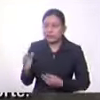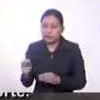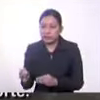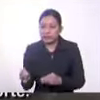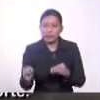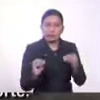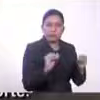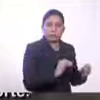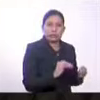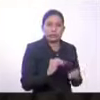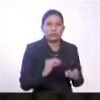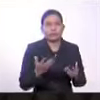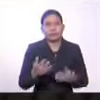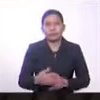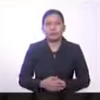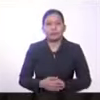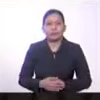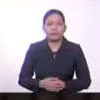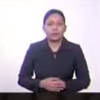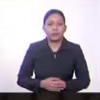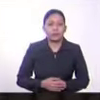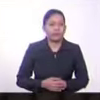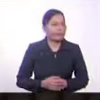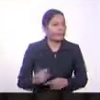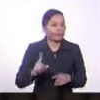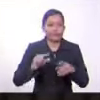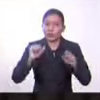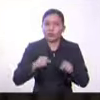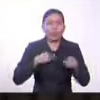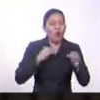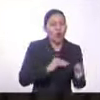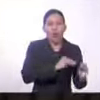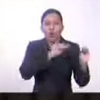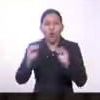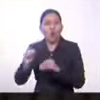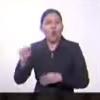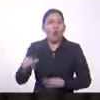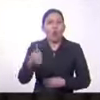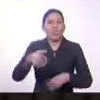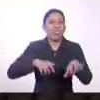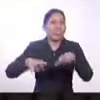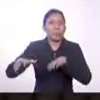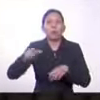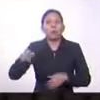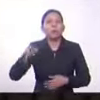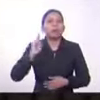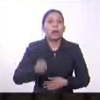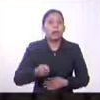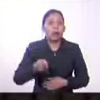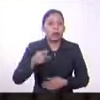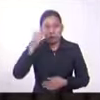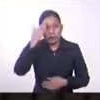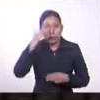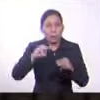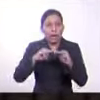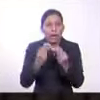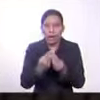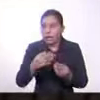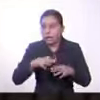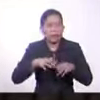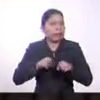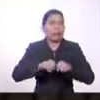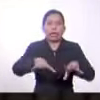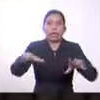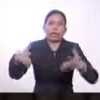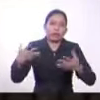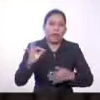países del Triángulo Norte. No pudimos ir a otro departamento por la cual que esas pandillas están en todo el país. Por eso nos